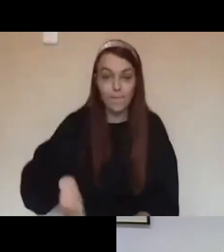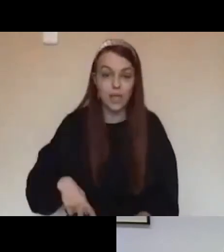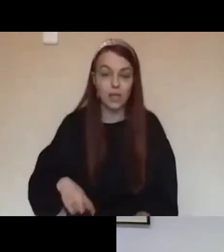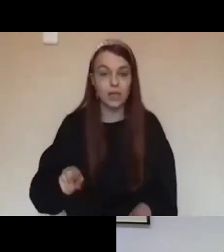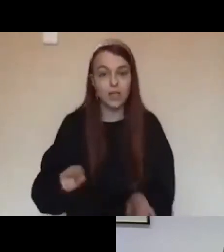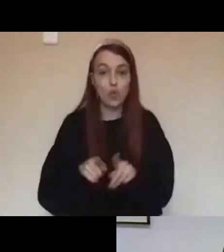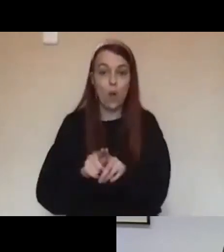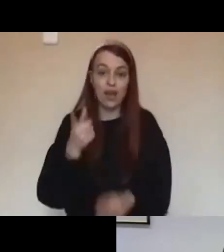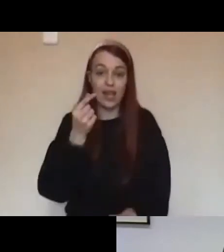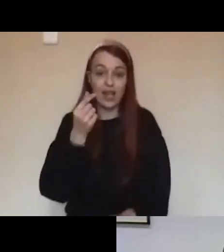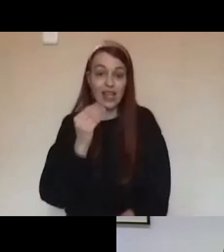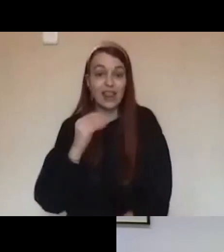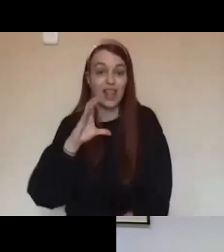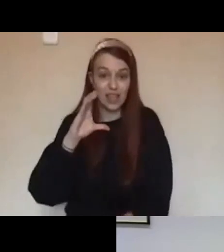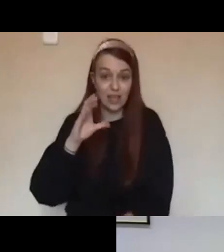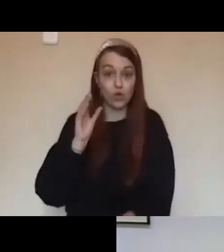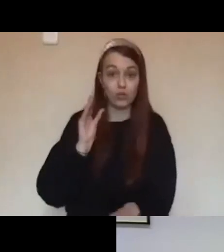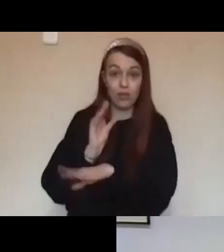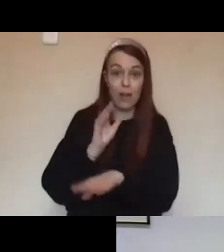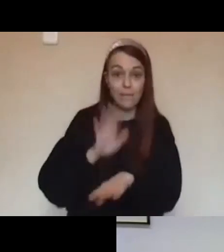incentivos para que los pequeños emprendimientos,